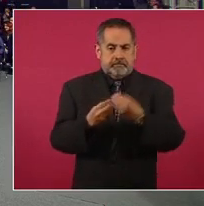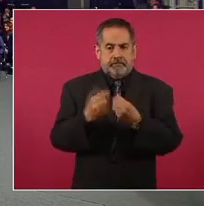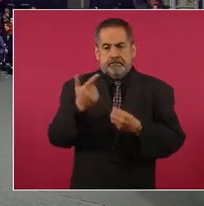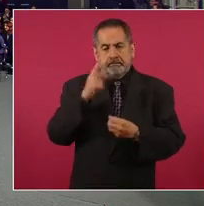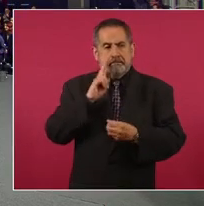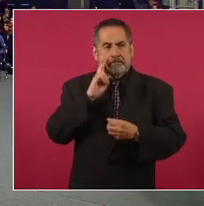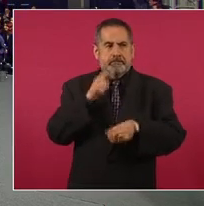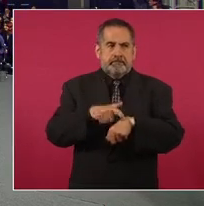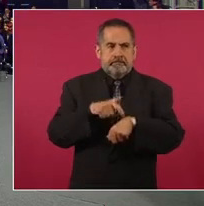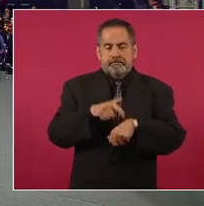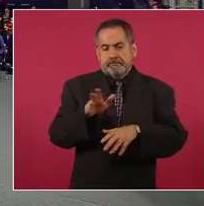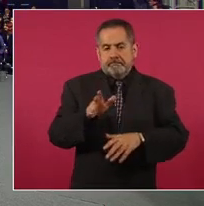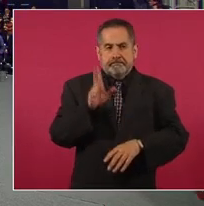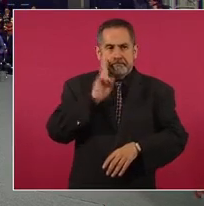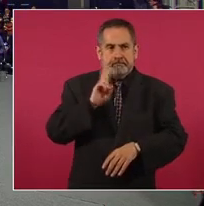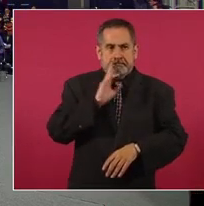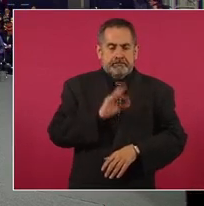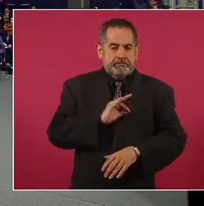si nos alcanza.